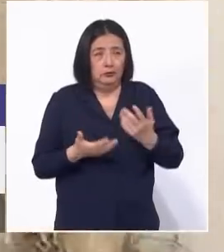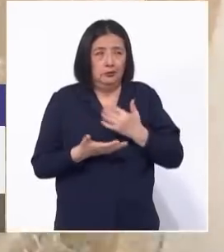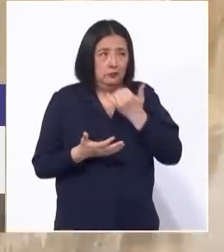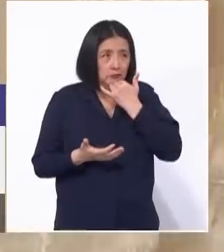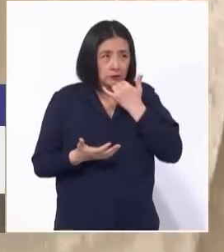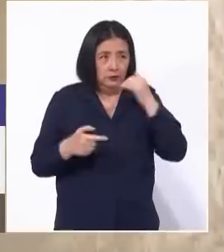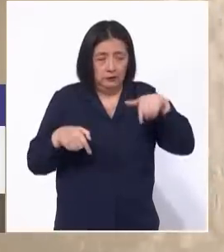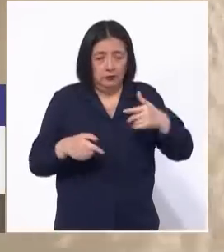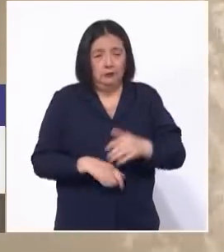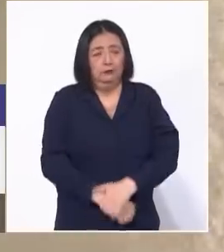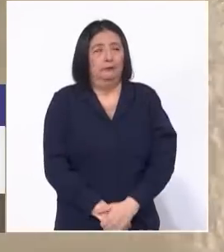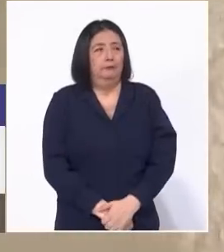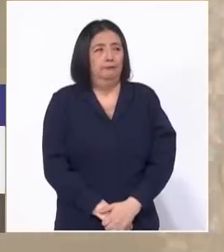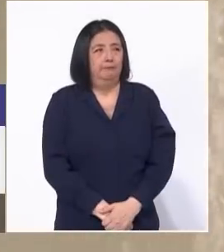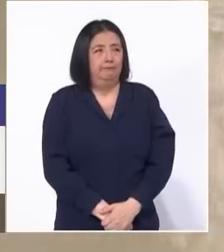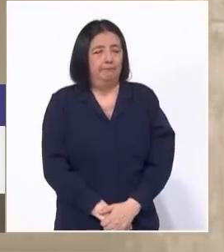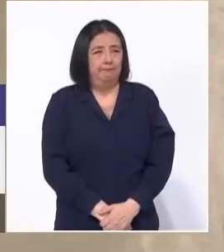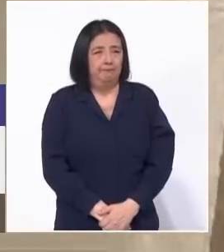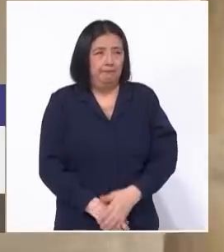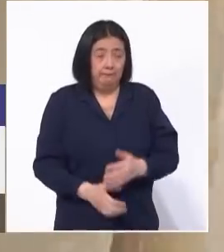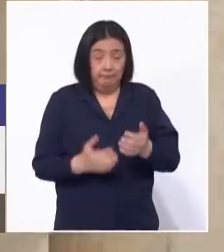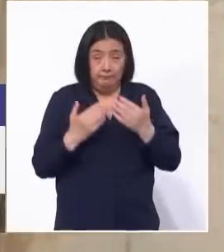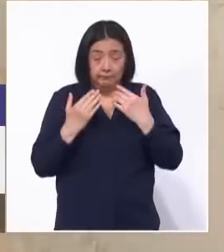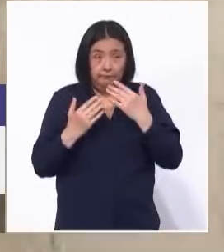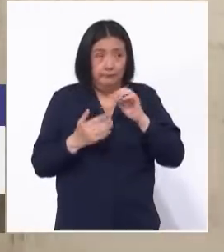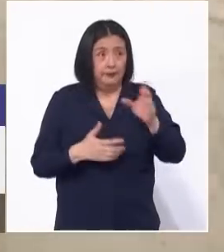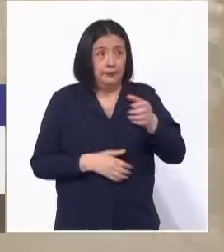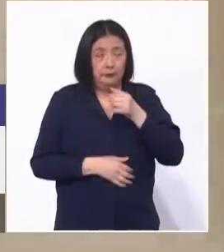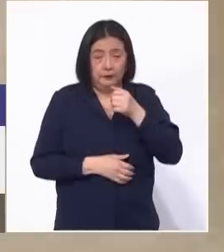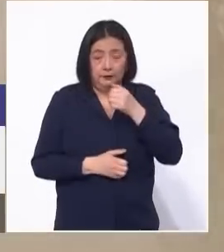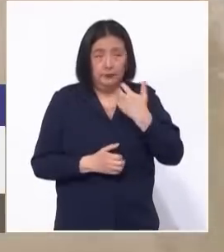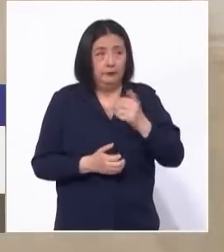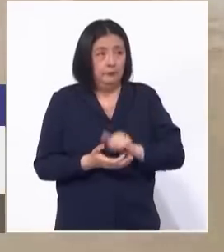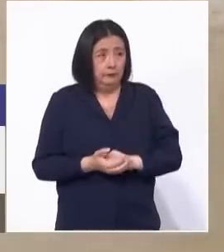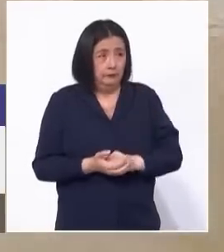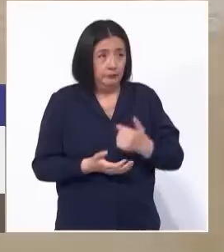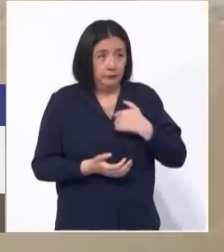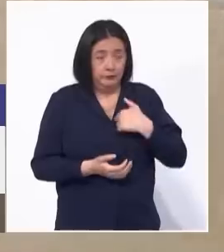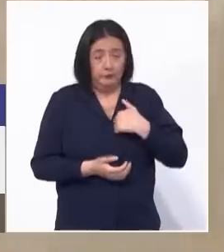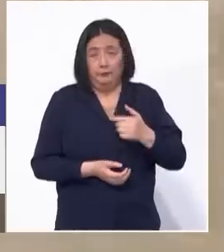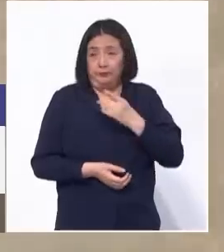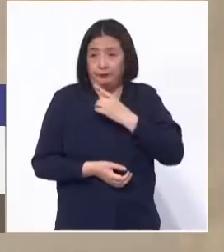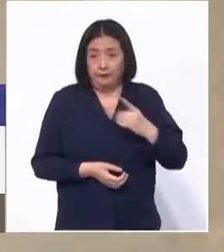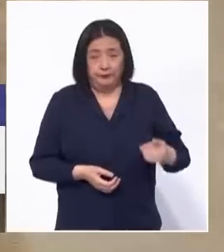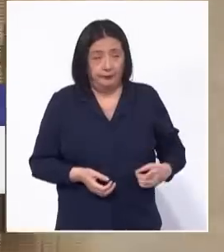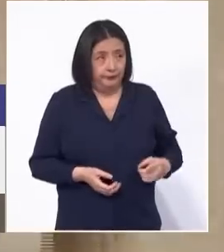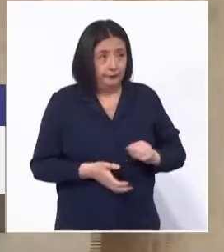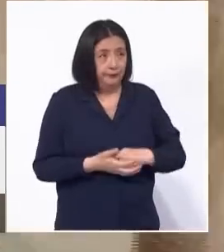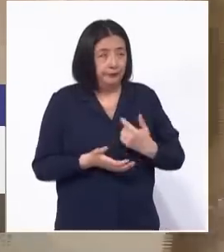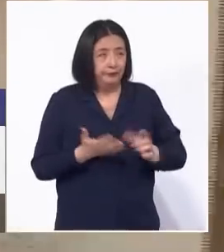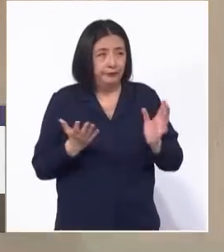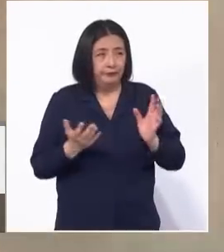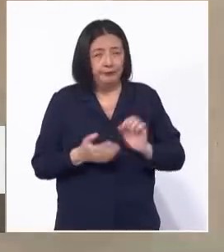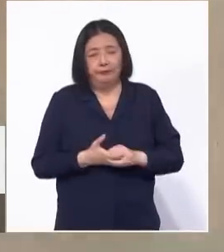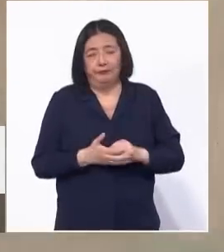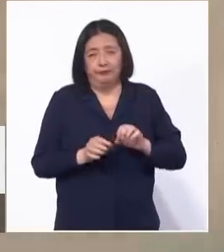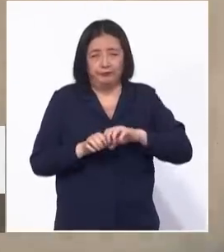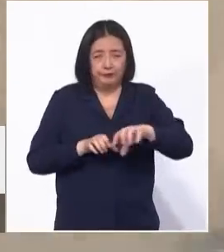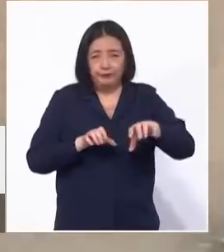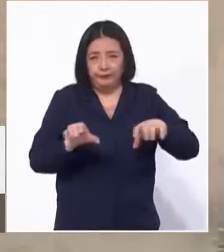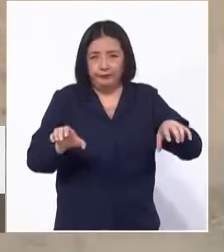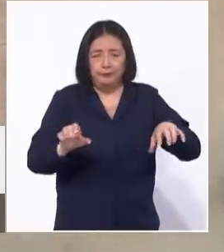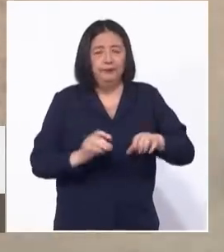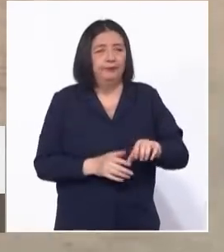escenario en este momento. Bueno, gracias por la entrevista. Soy el director del desconcentrado de